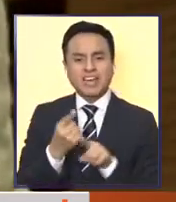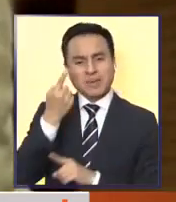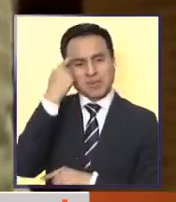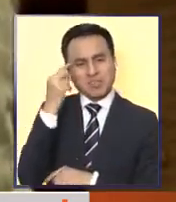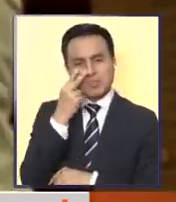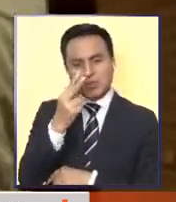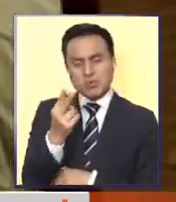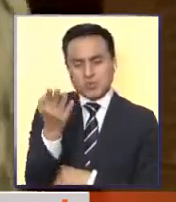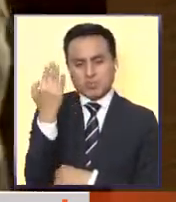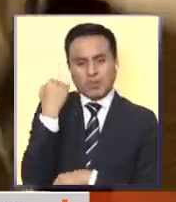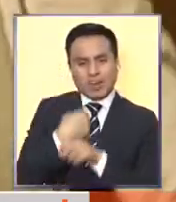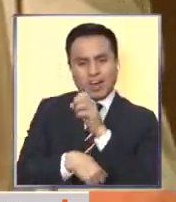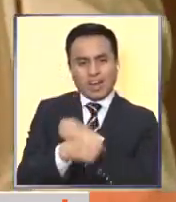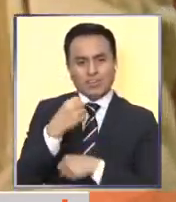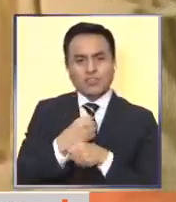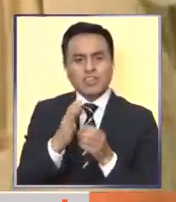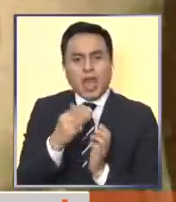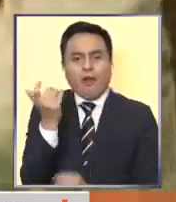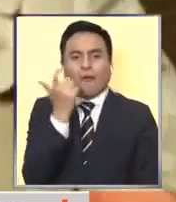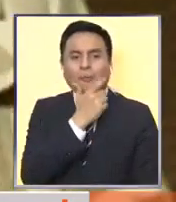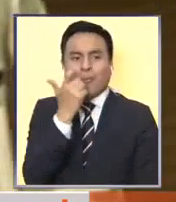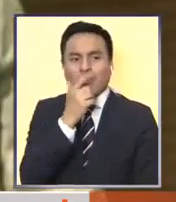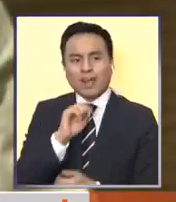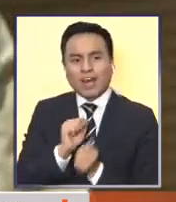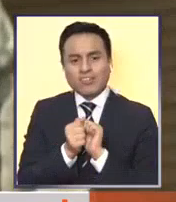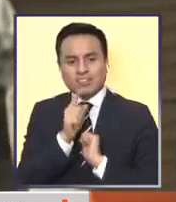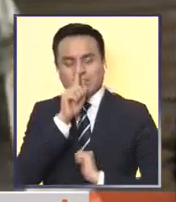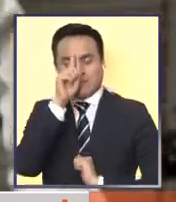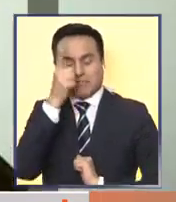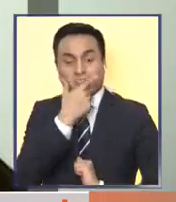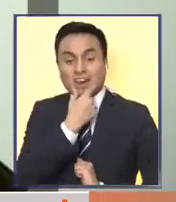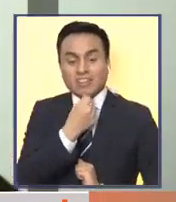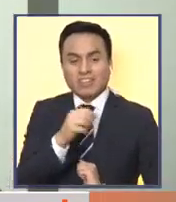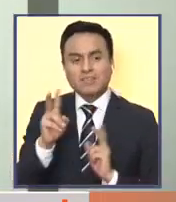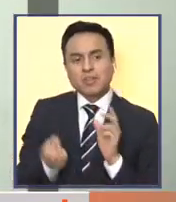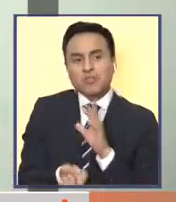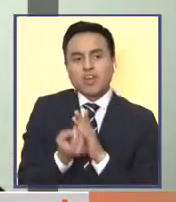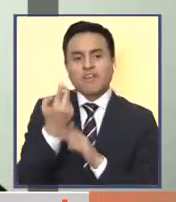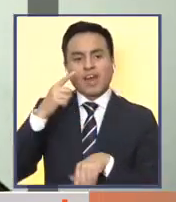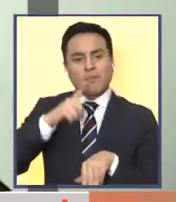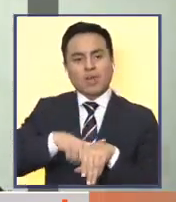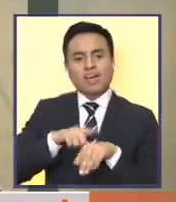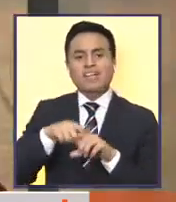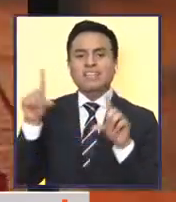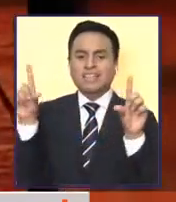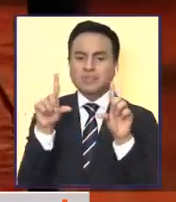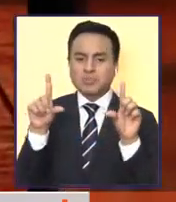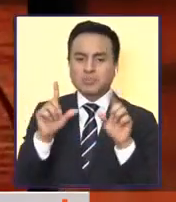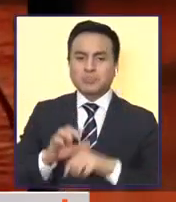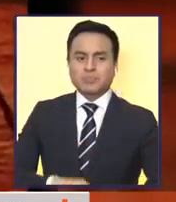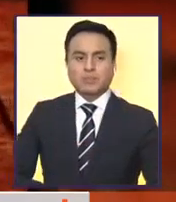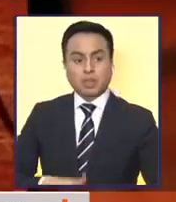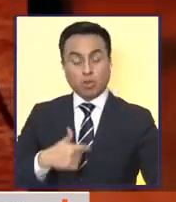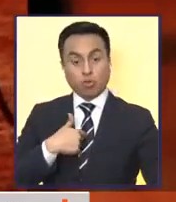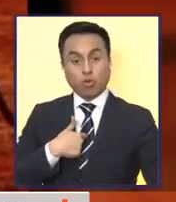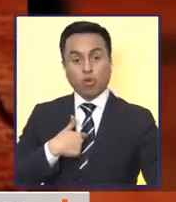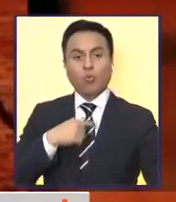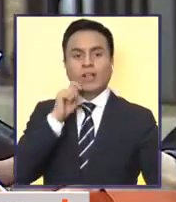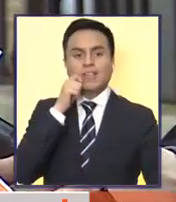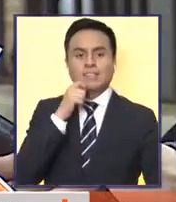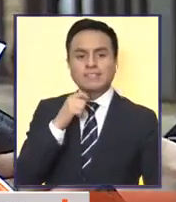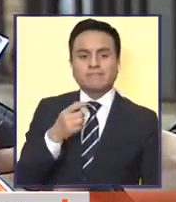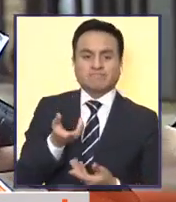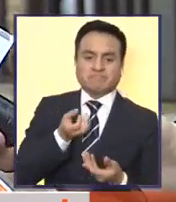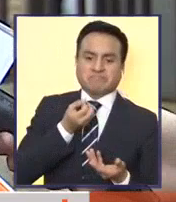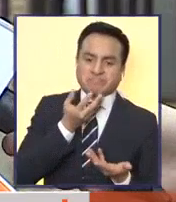los últimos años fue en el humor, adaptándose con facilidad a una nueva época de televisión. Yo de alguna manera era un poco insolente